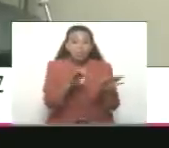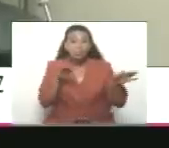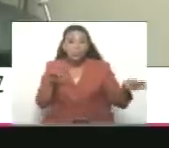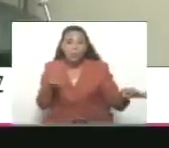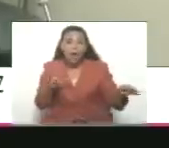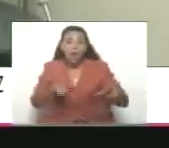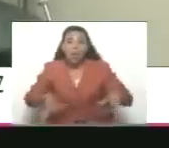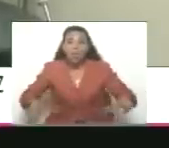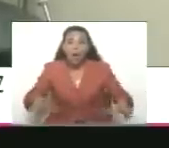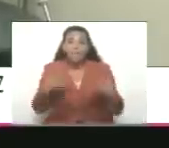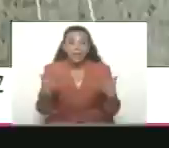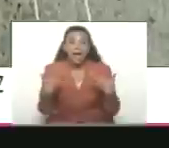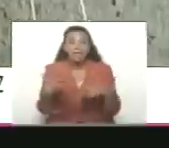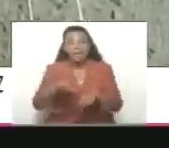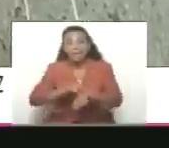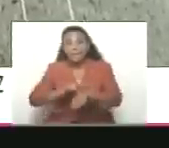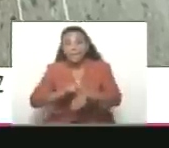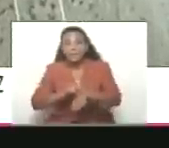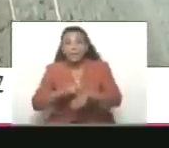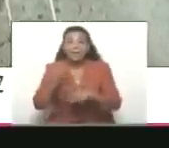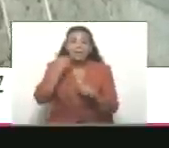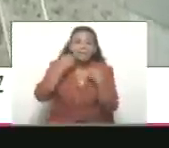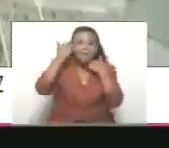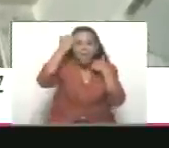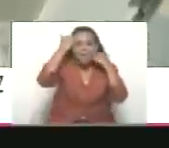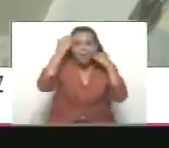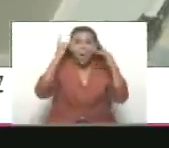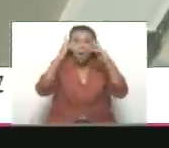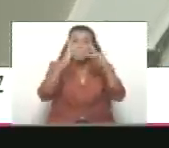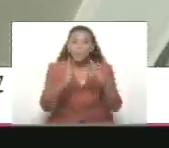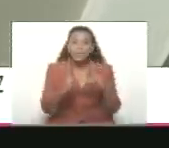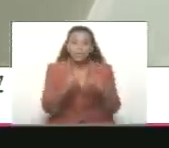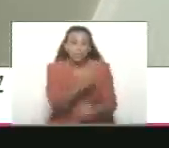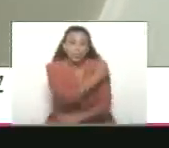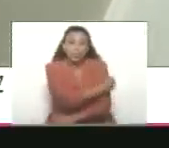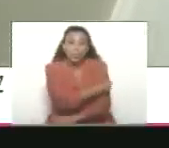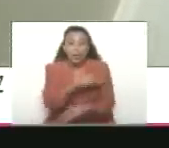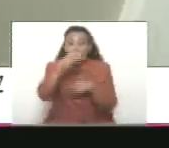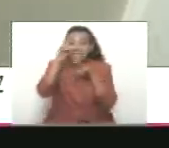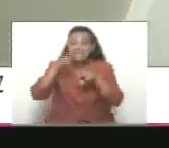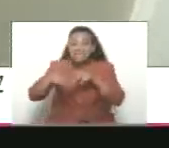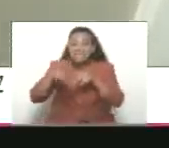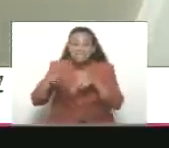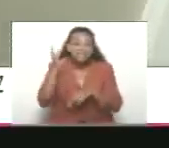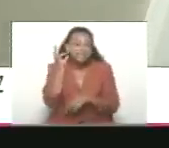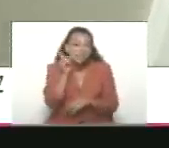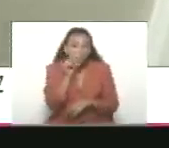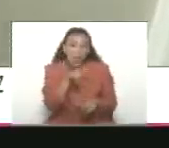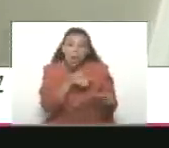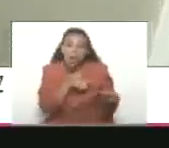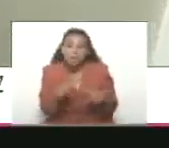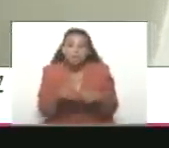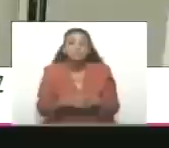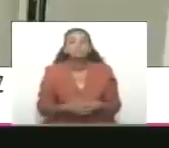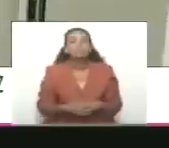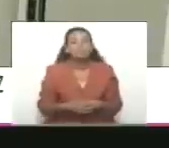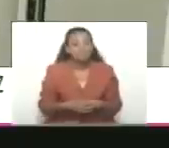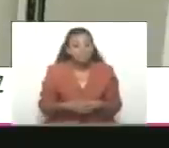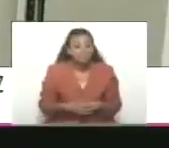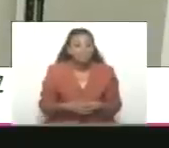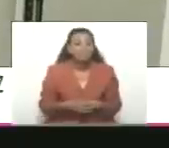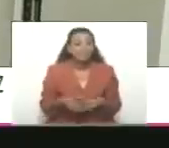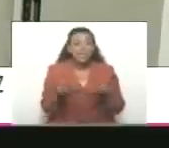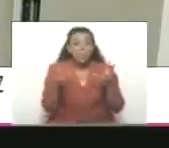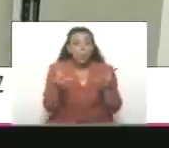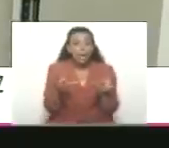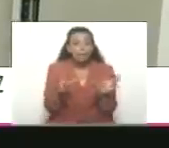tenemos emergencia pediátrica hospitalización pediátrica para la atención de los niños y las niñas creo que es un gran paso en materia